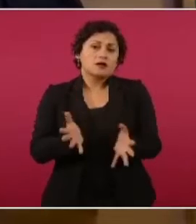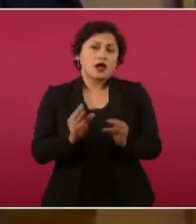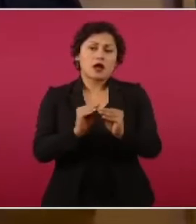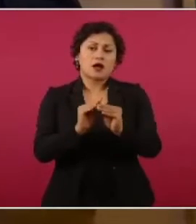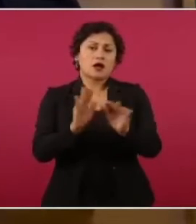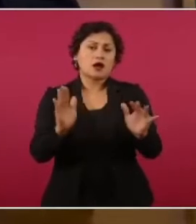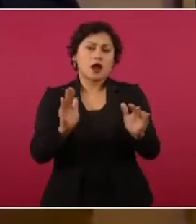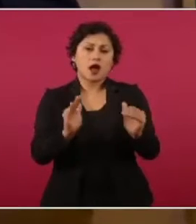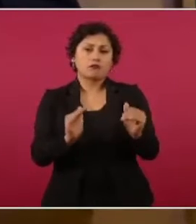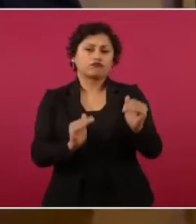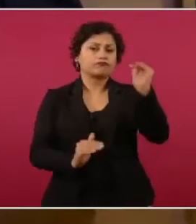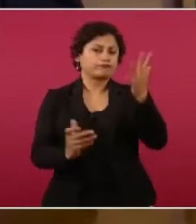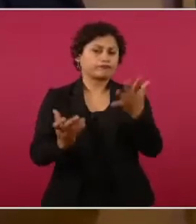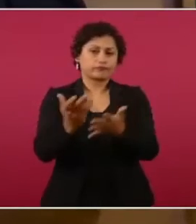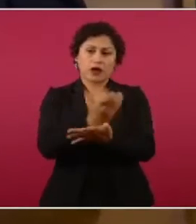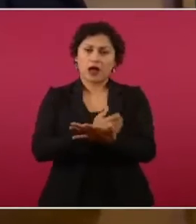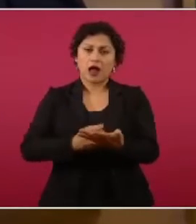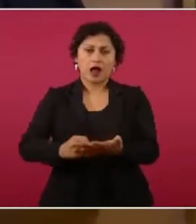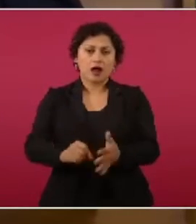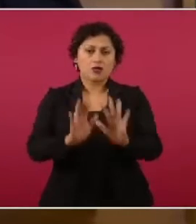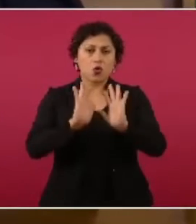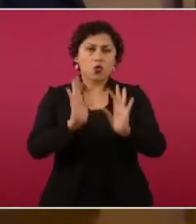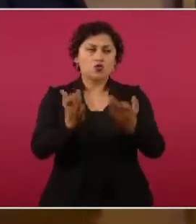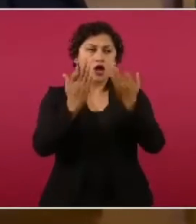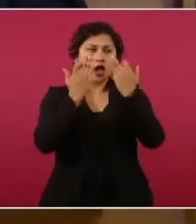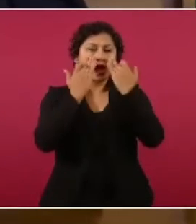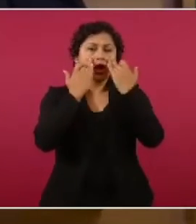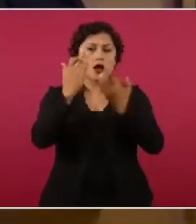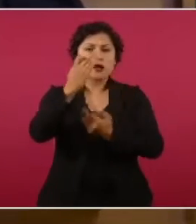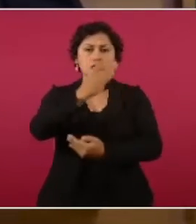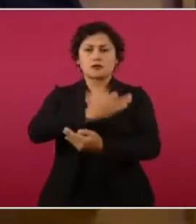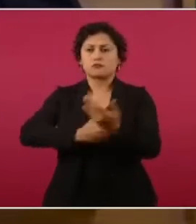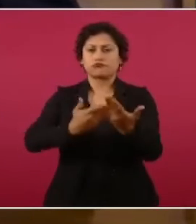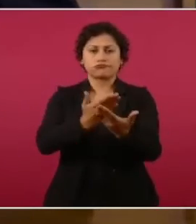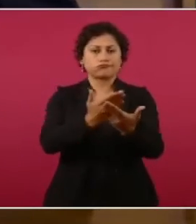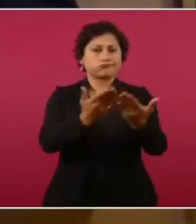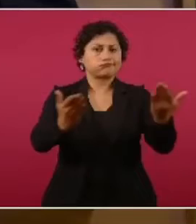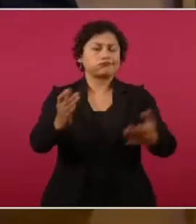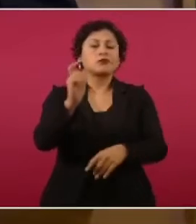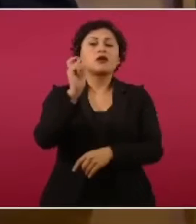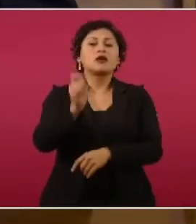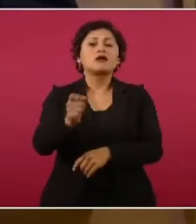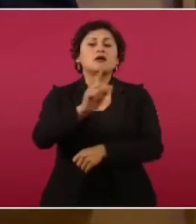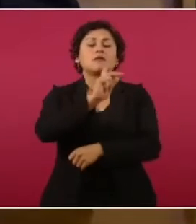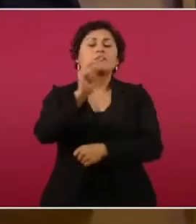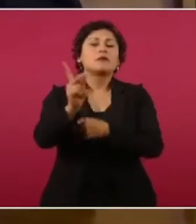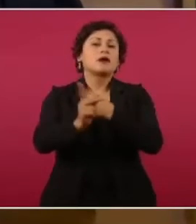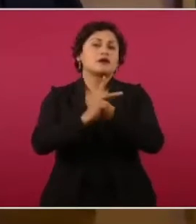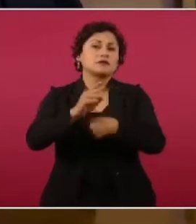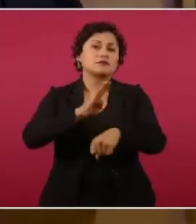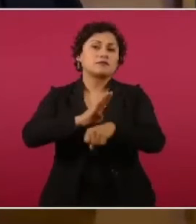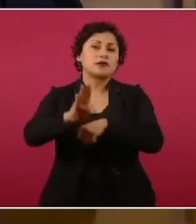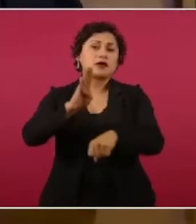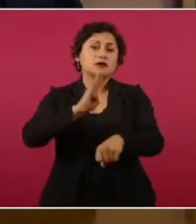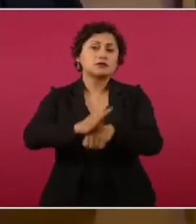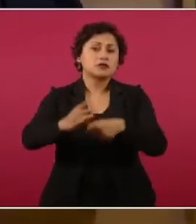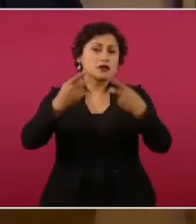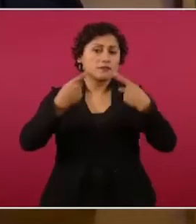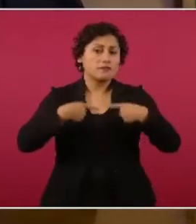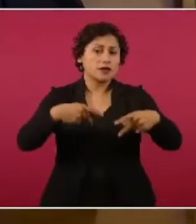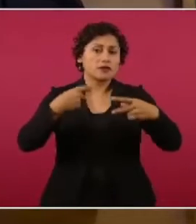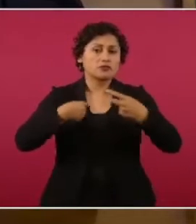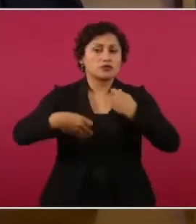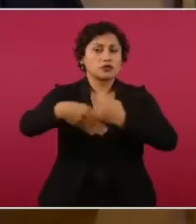diferencia, el triunfo, la voluntad del pueblo de Brasil. Y